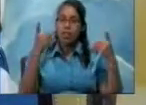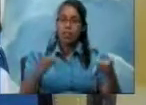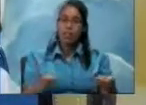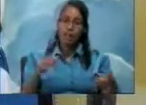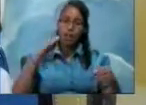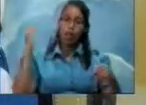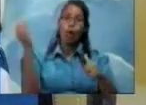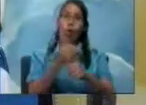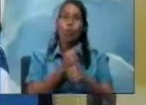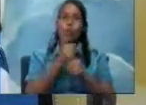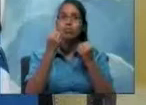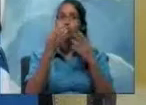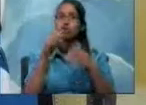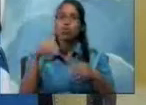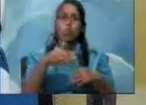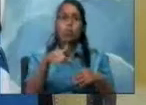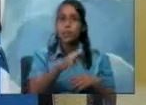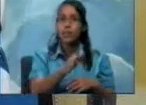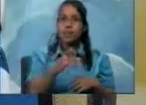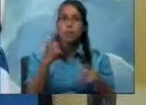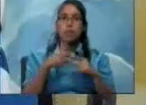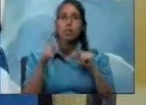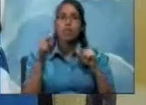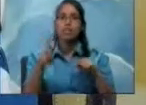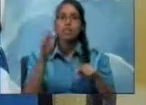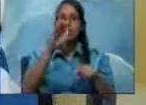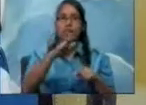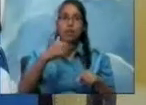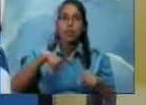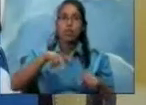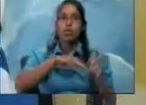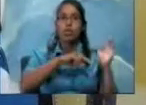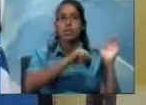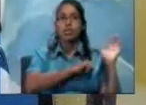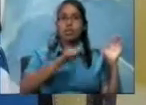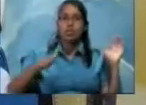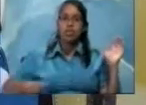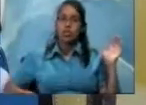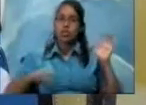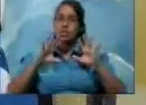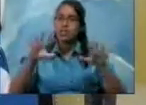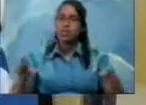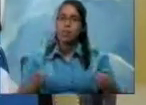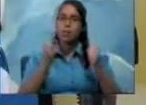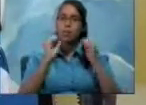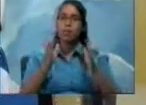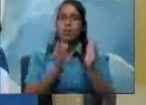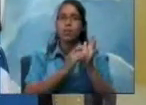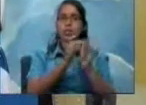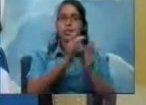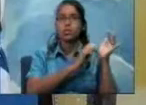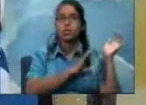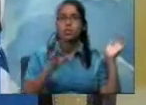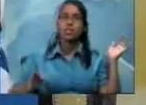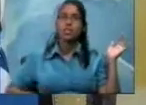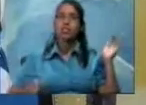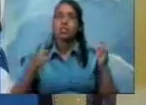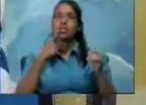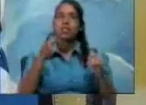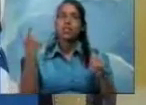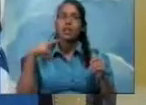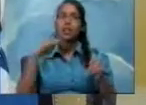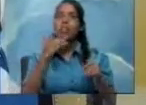no consiguieron nada pero allí está estaba nuestro Señor y Salvador Jesucristo diciéndole tenéis algo de